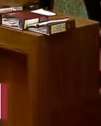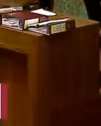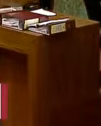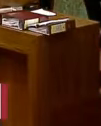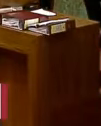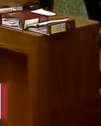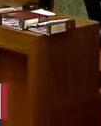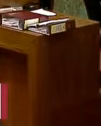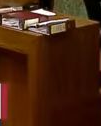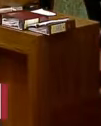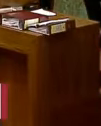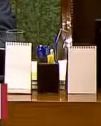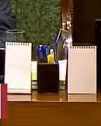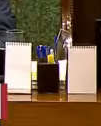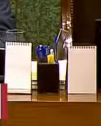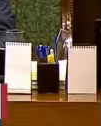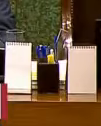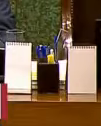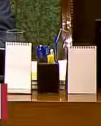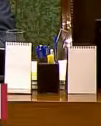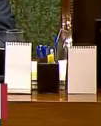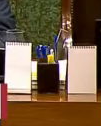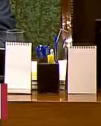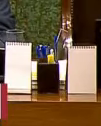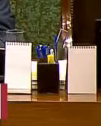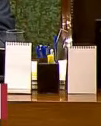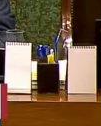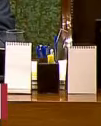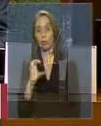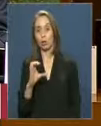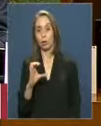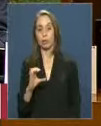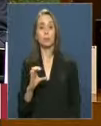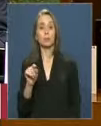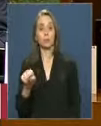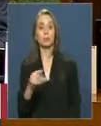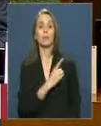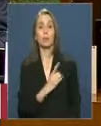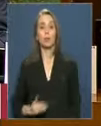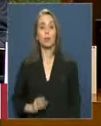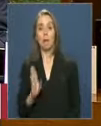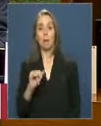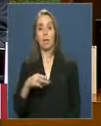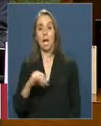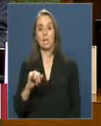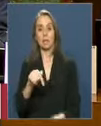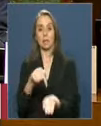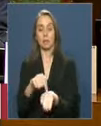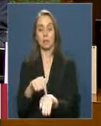Me falta diputado Boric. Diputado Bianchi. Me falta. Diputado Bianchi.